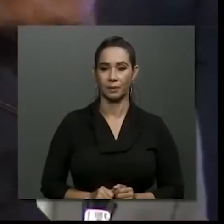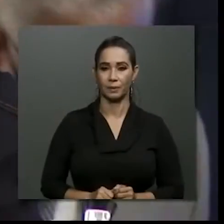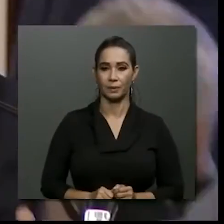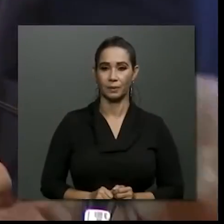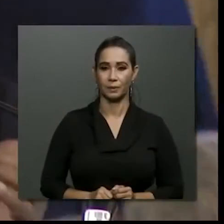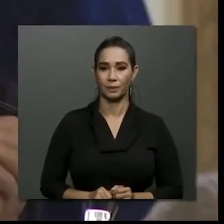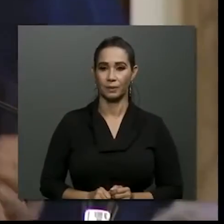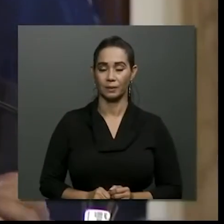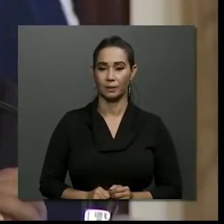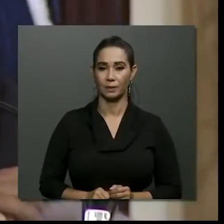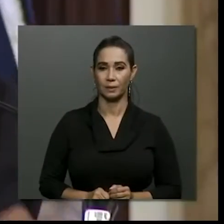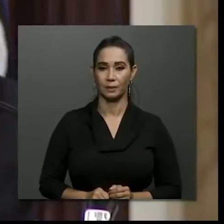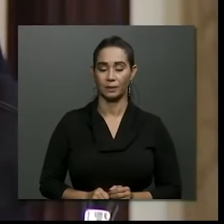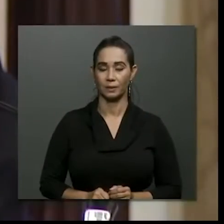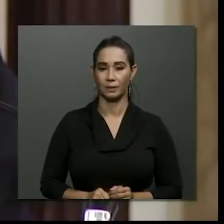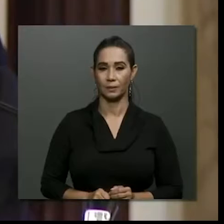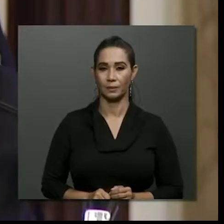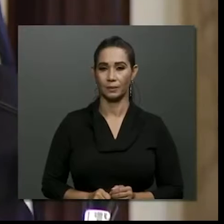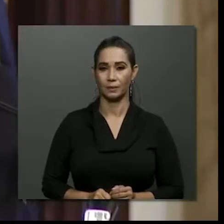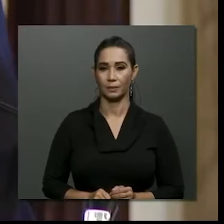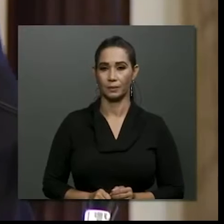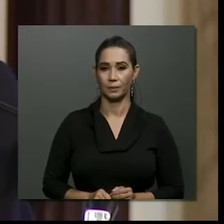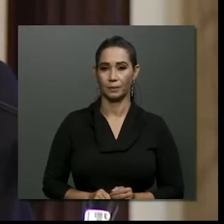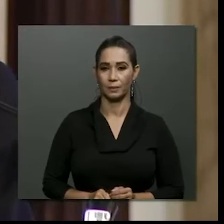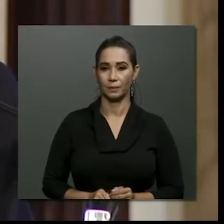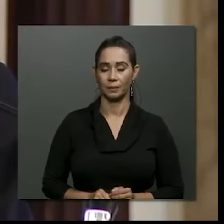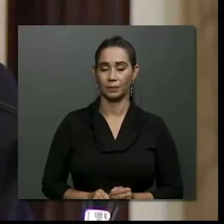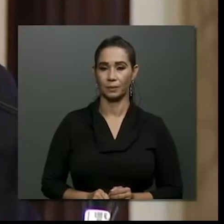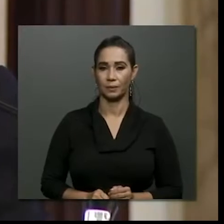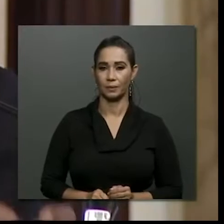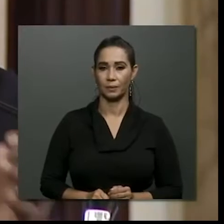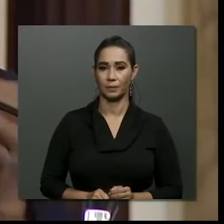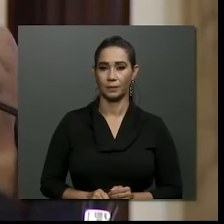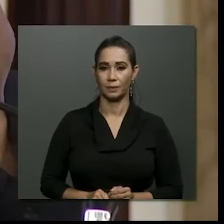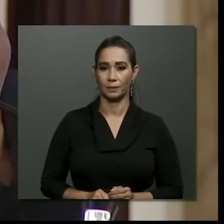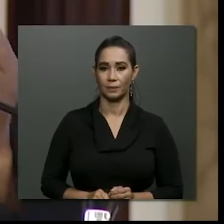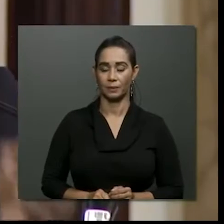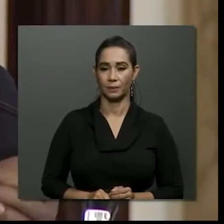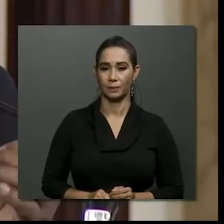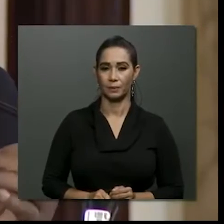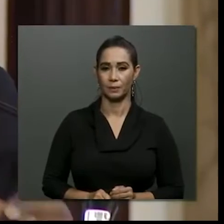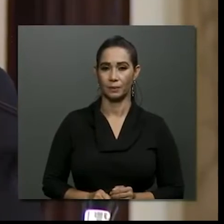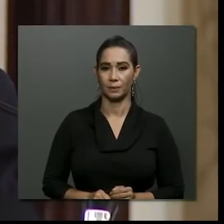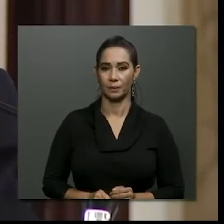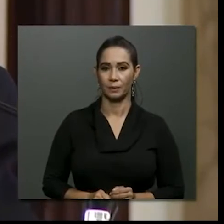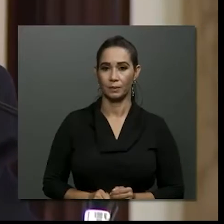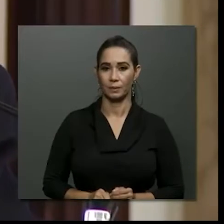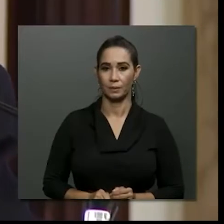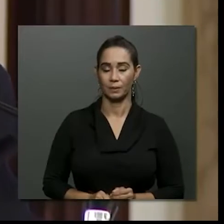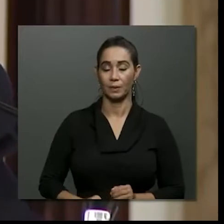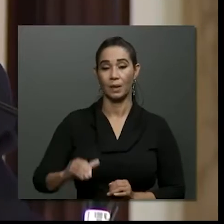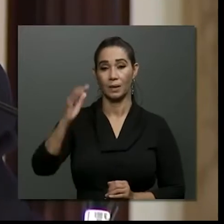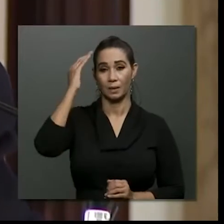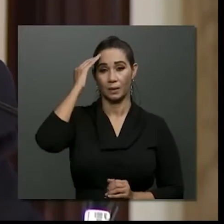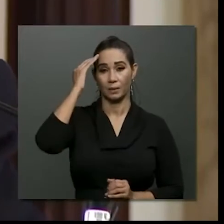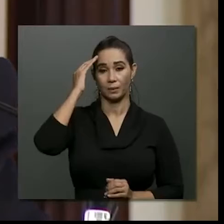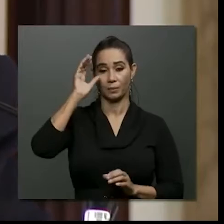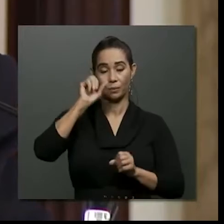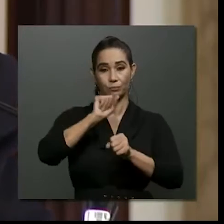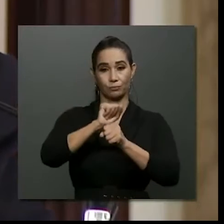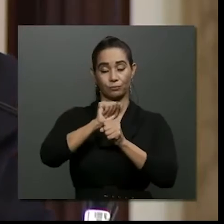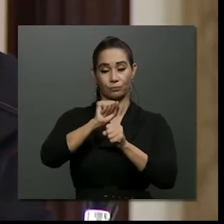Consideramos como una acción dirigida por Dios